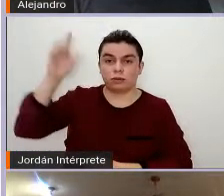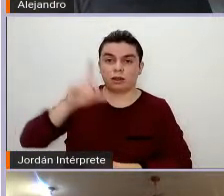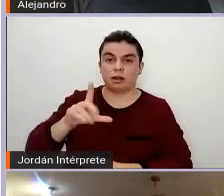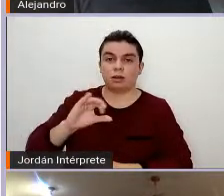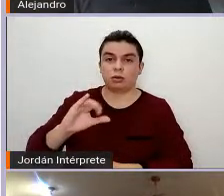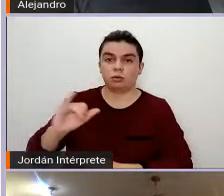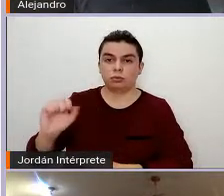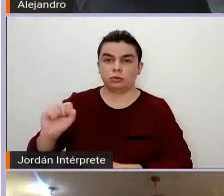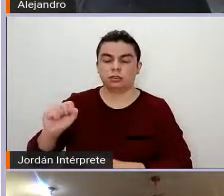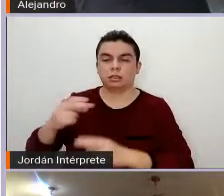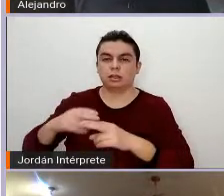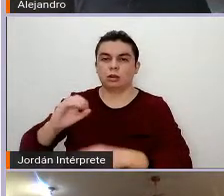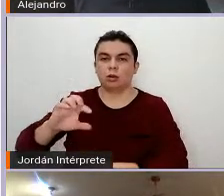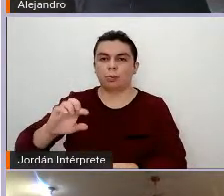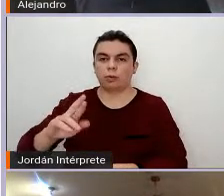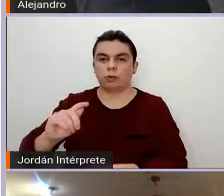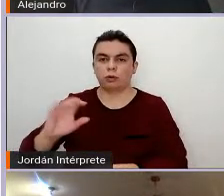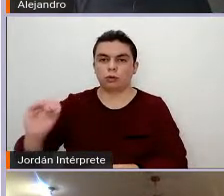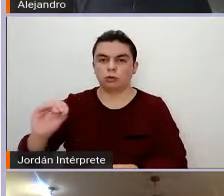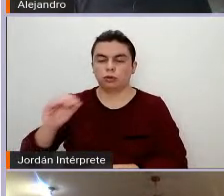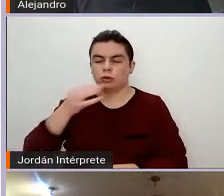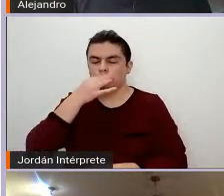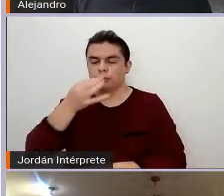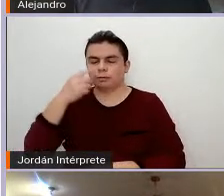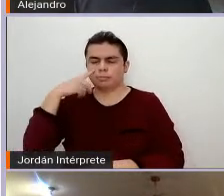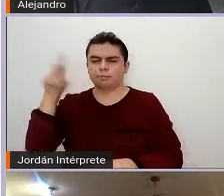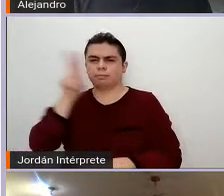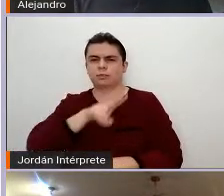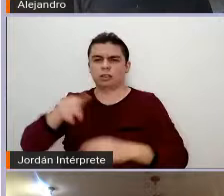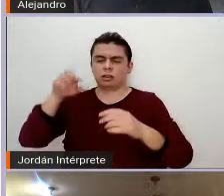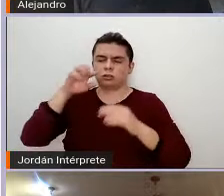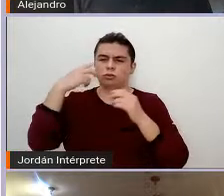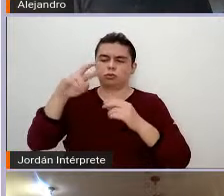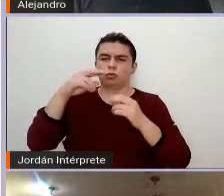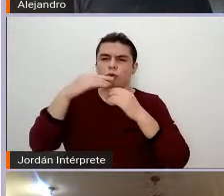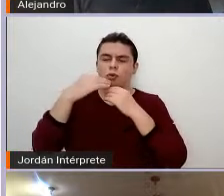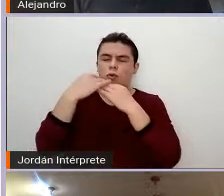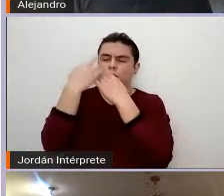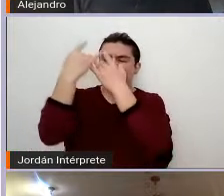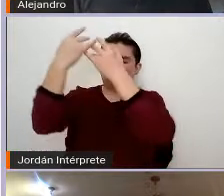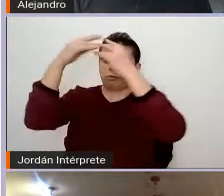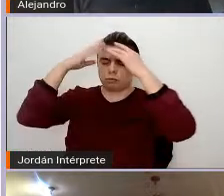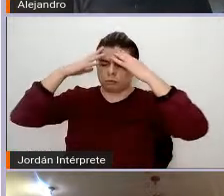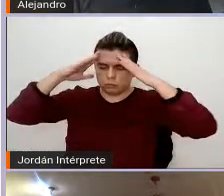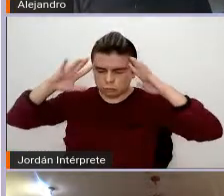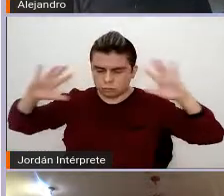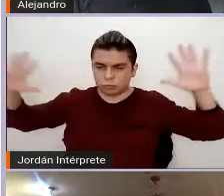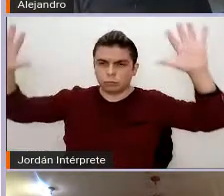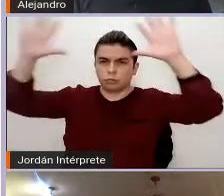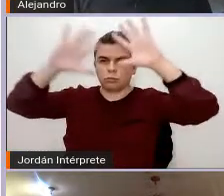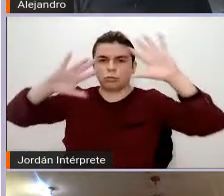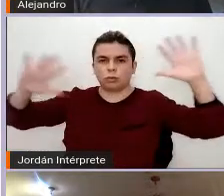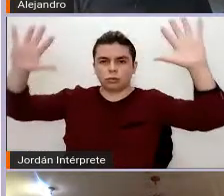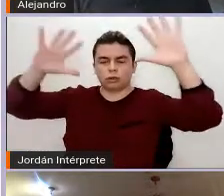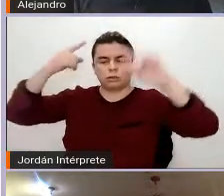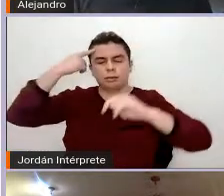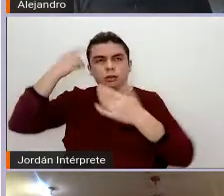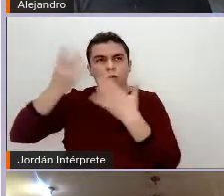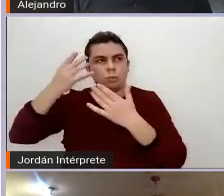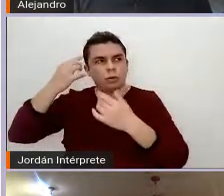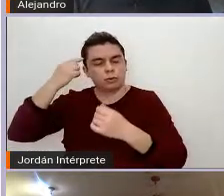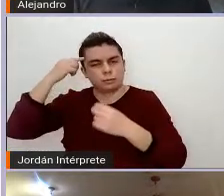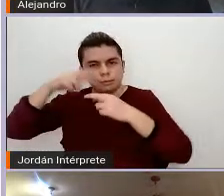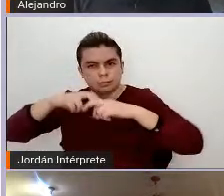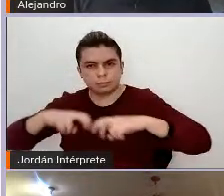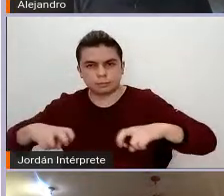su poética como la cosmovisión del artista que surge del análisis de sus procedimientos estéticos y los procesos